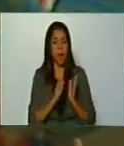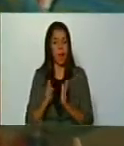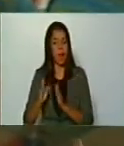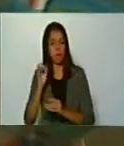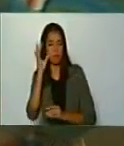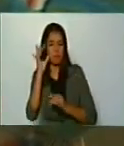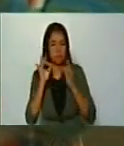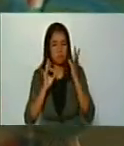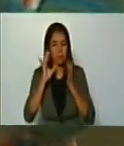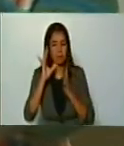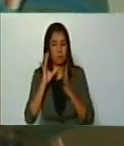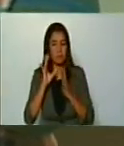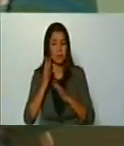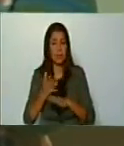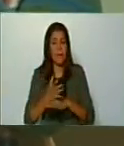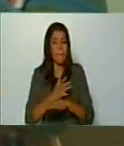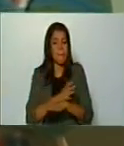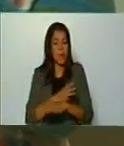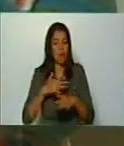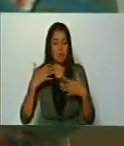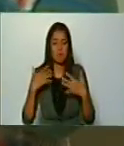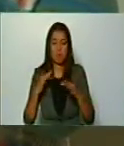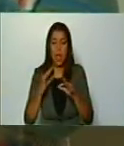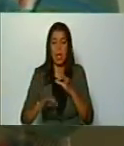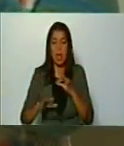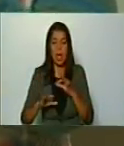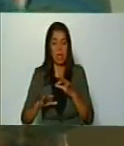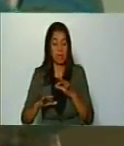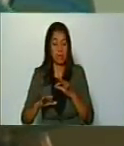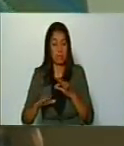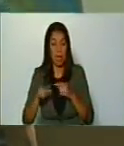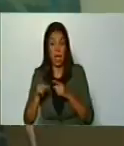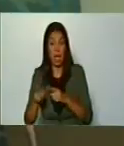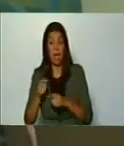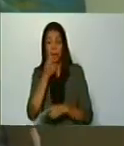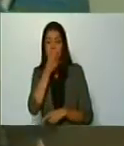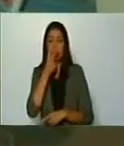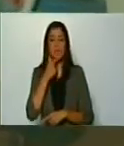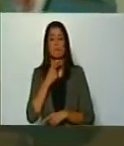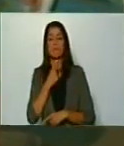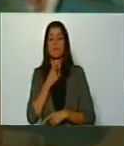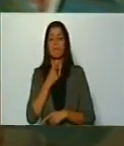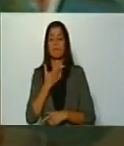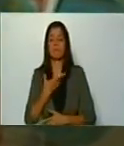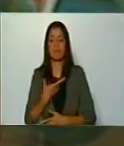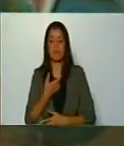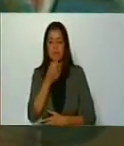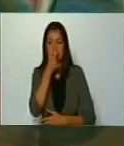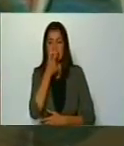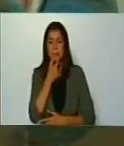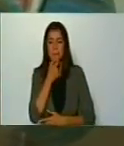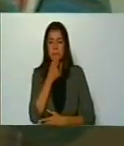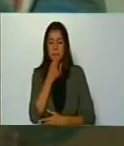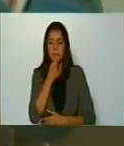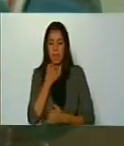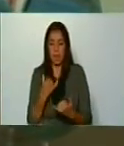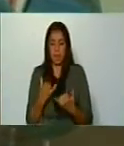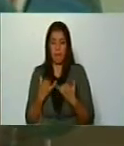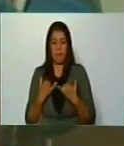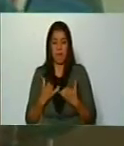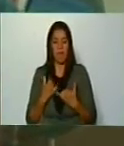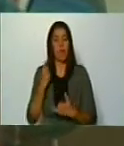todo es que él se escudó en su